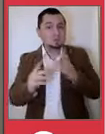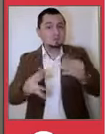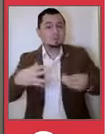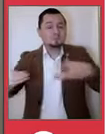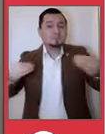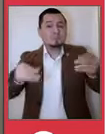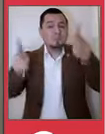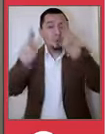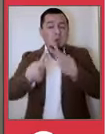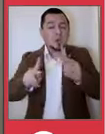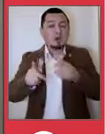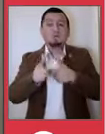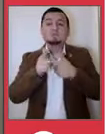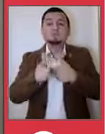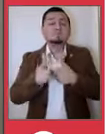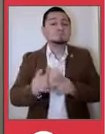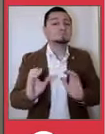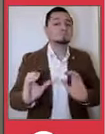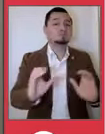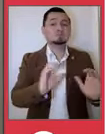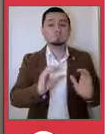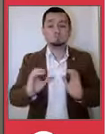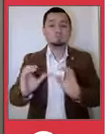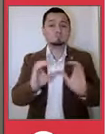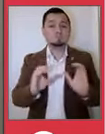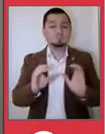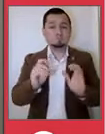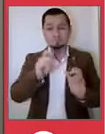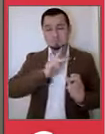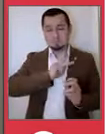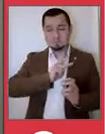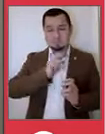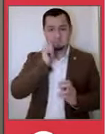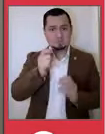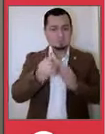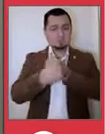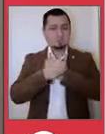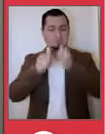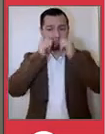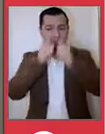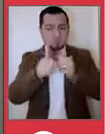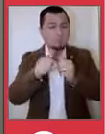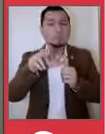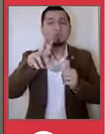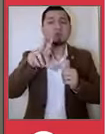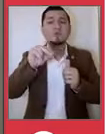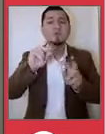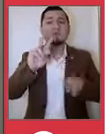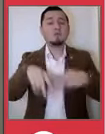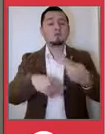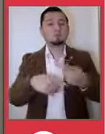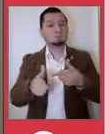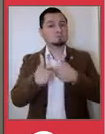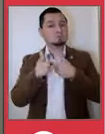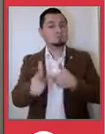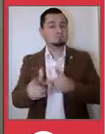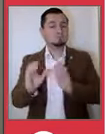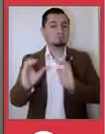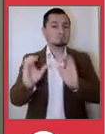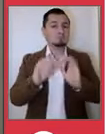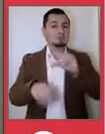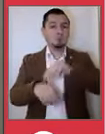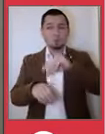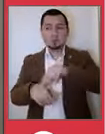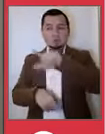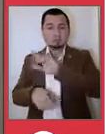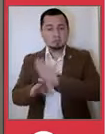regresemos a las actividades presenciales en el sector educativo no vamos a abandonar esa agenda hasta la mesa trabajando